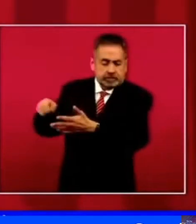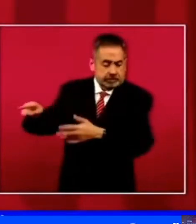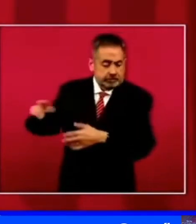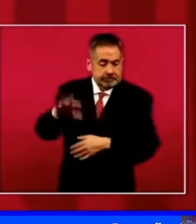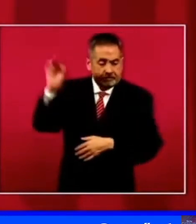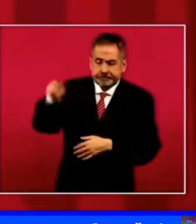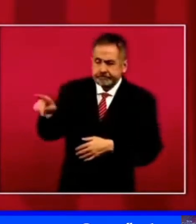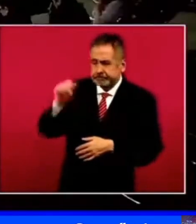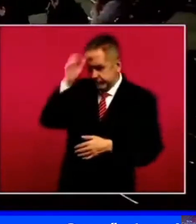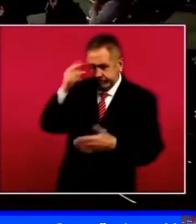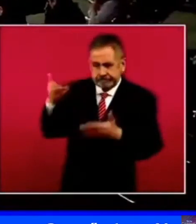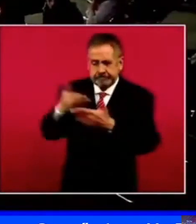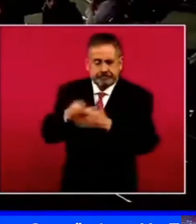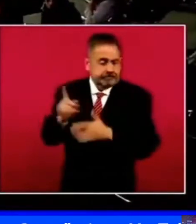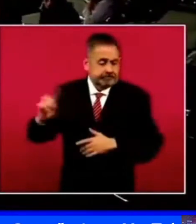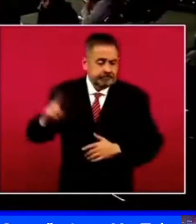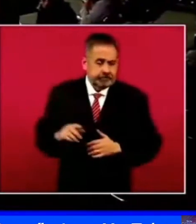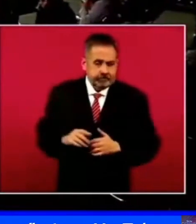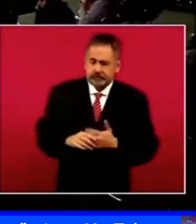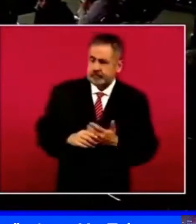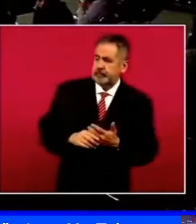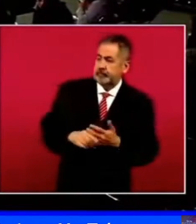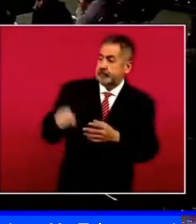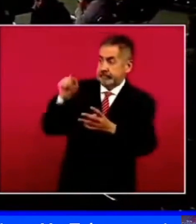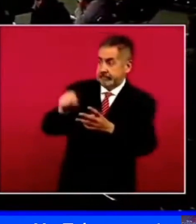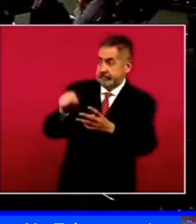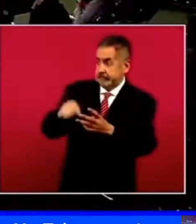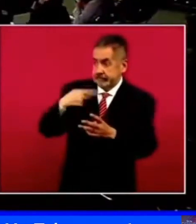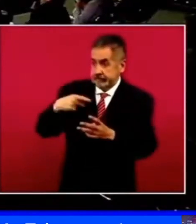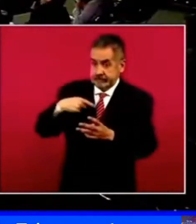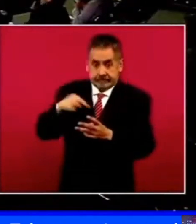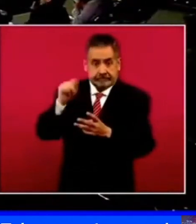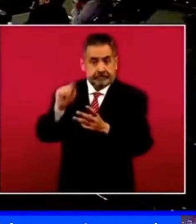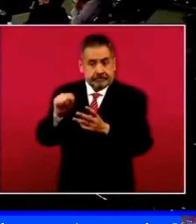con la propuesta porque ese señor